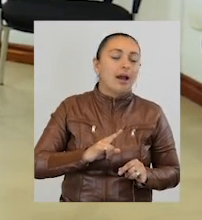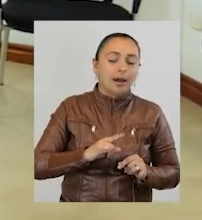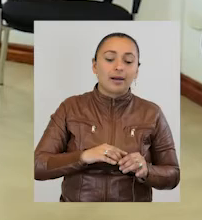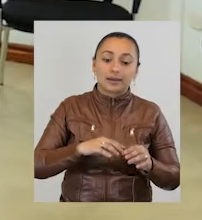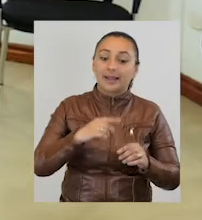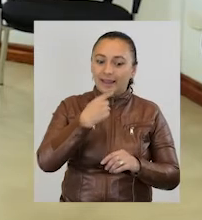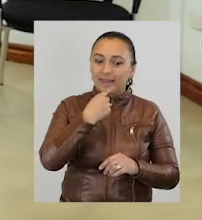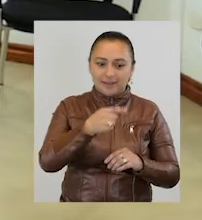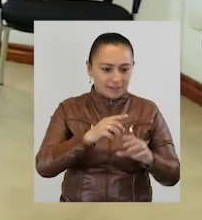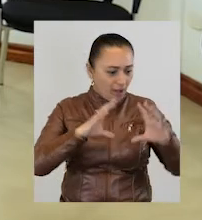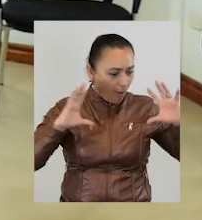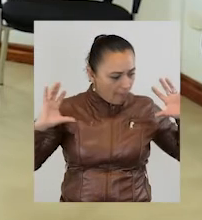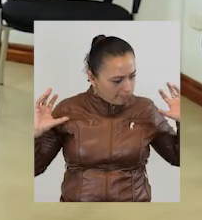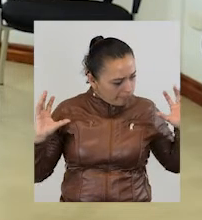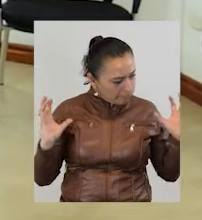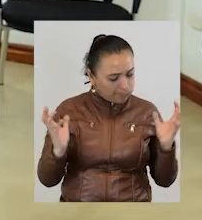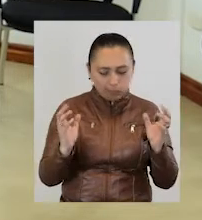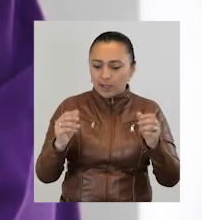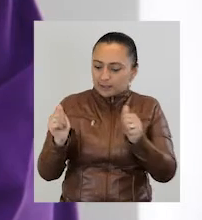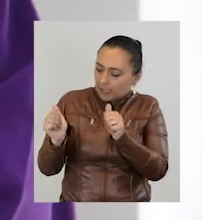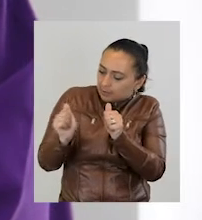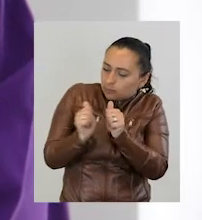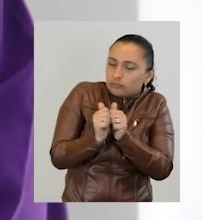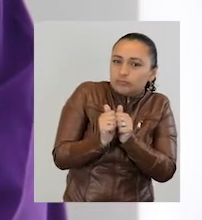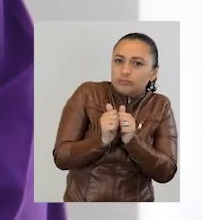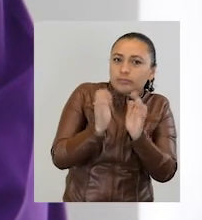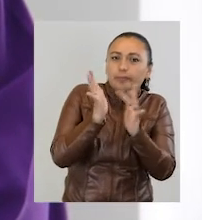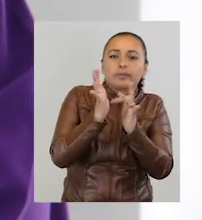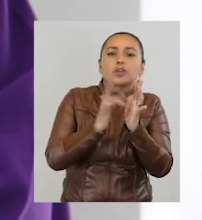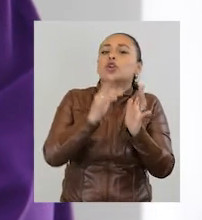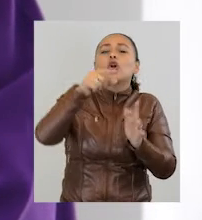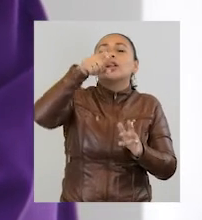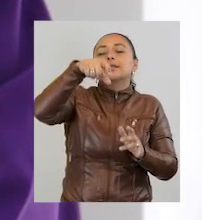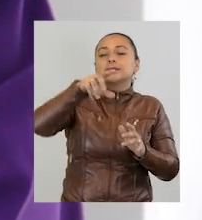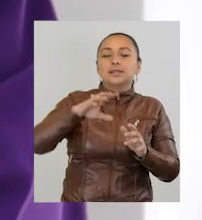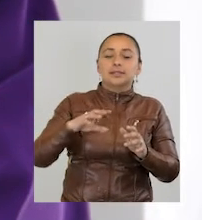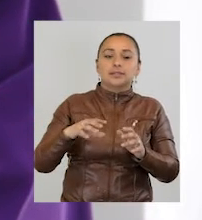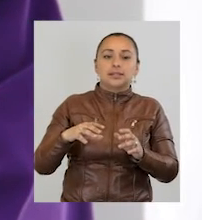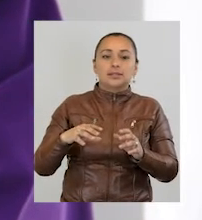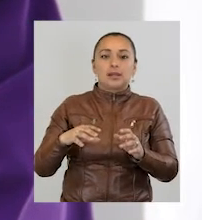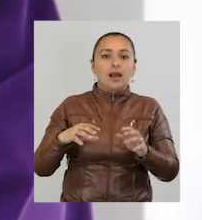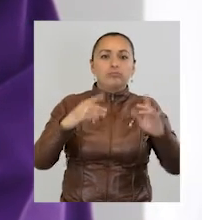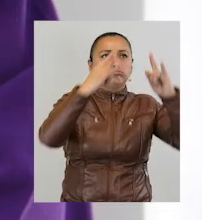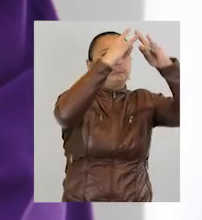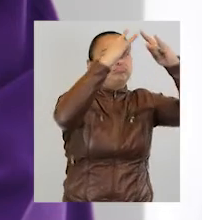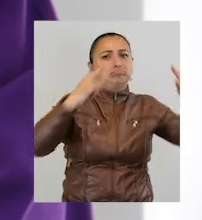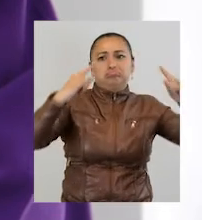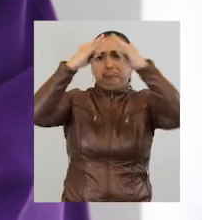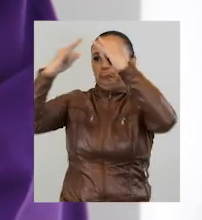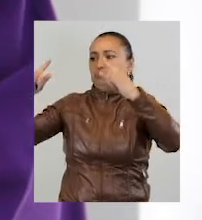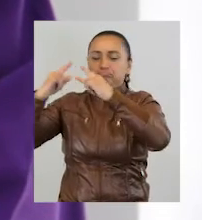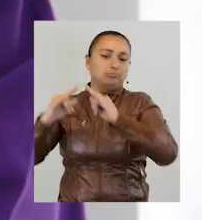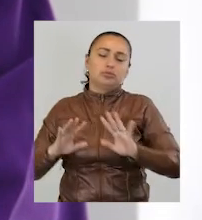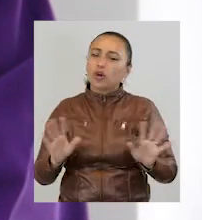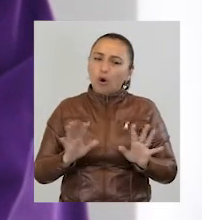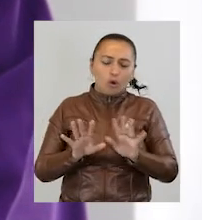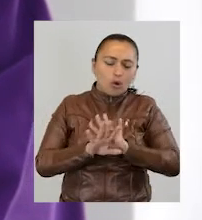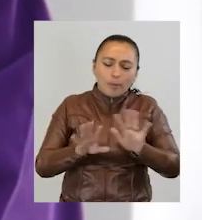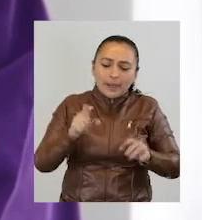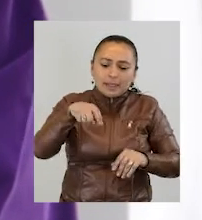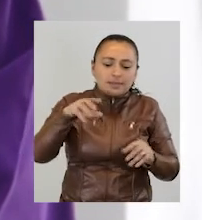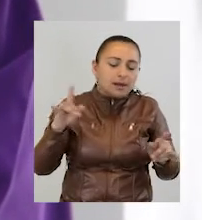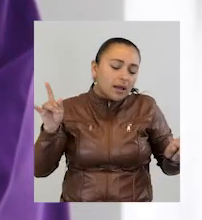Es la clave del relato. Para estar en cercanía a Jesús, no es necesario armar